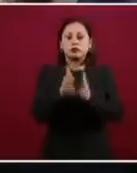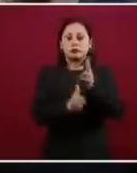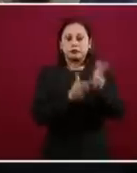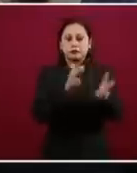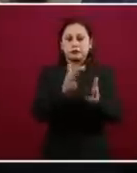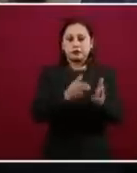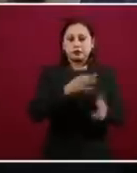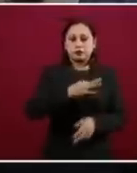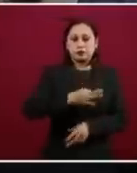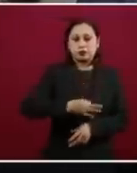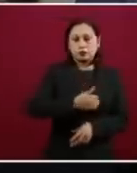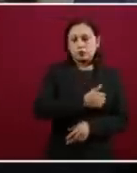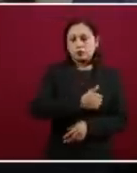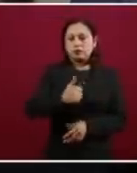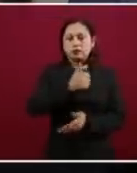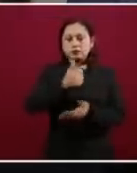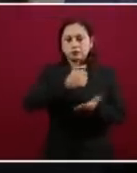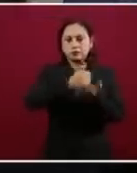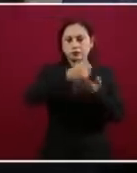Esto lo digo